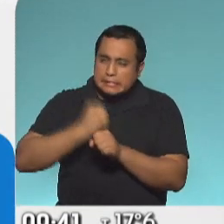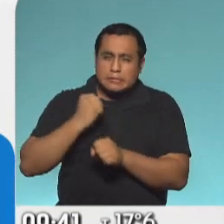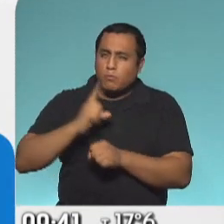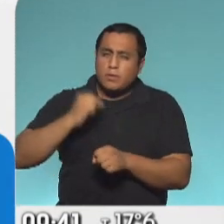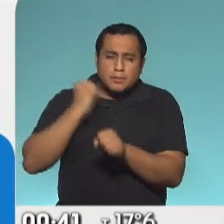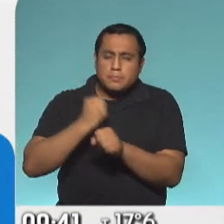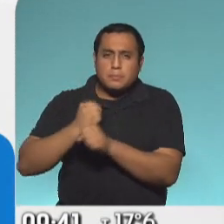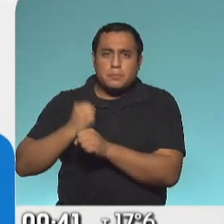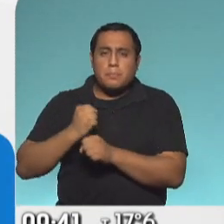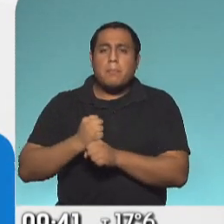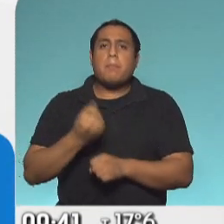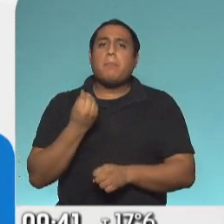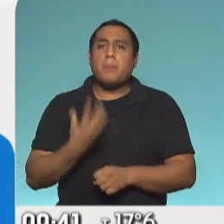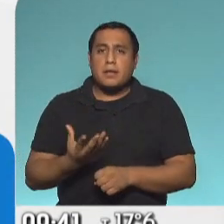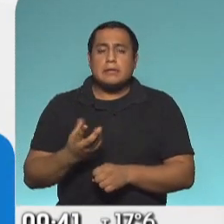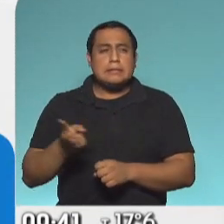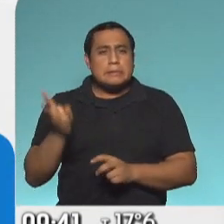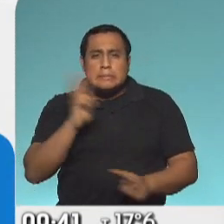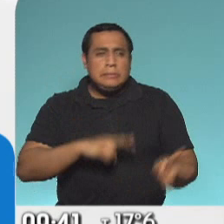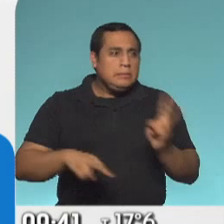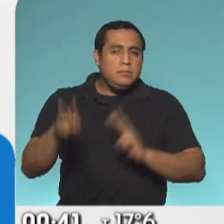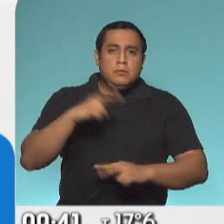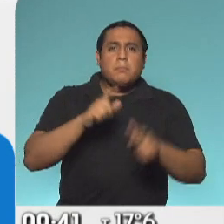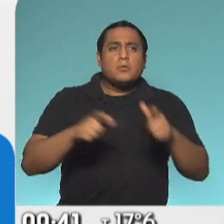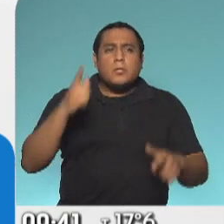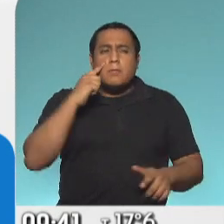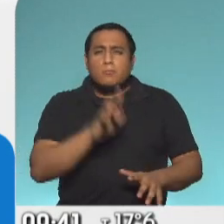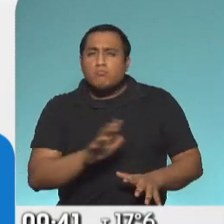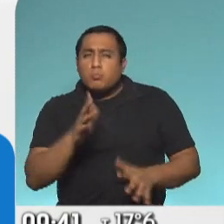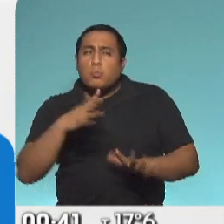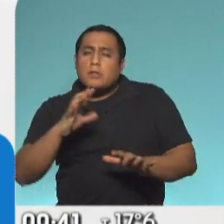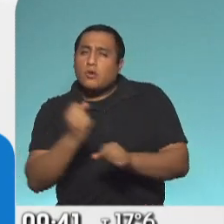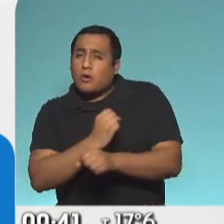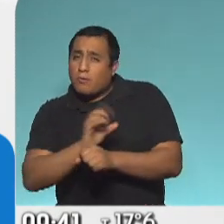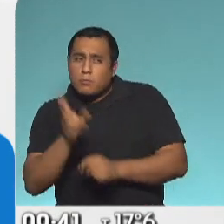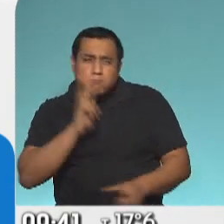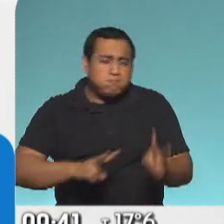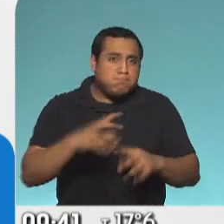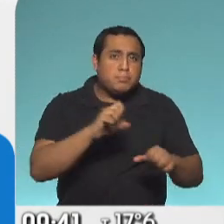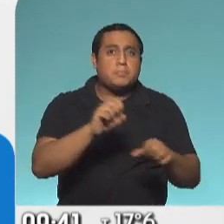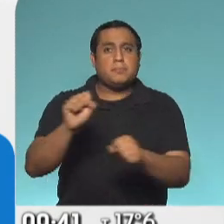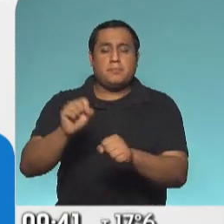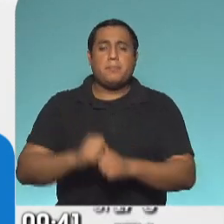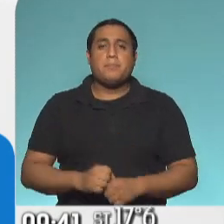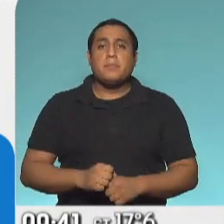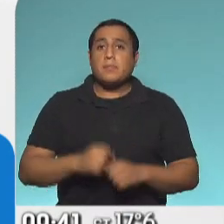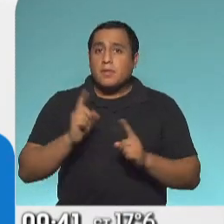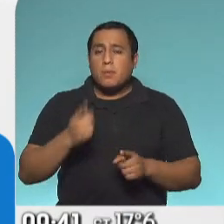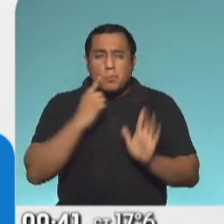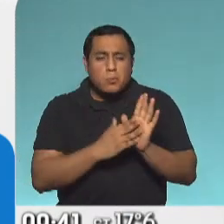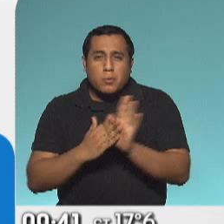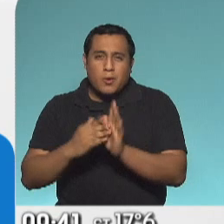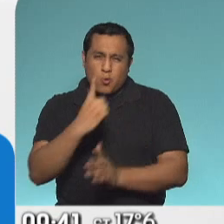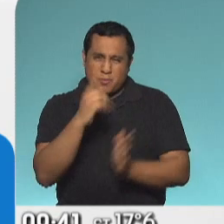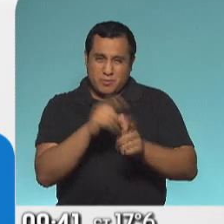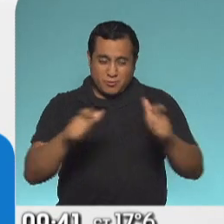expandir la búsqueda activa de casos que pueden tener coronavirus teniendo en cuenta los tests por millón de